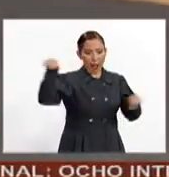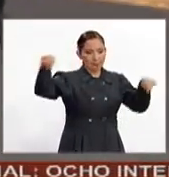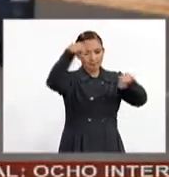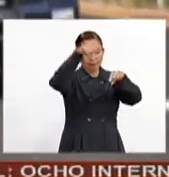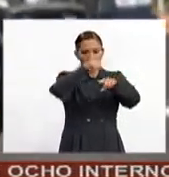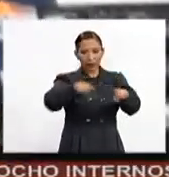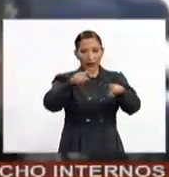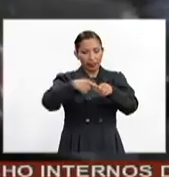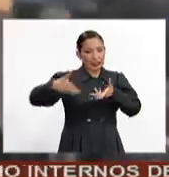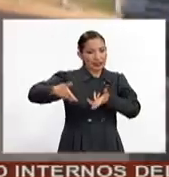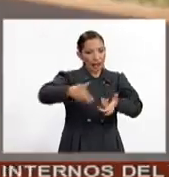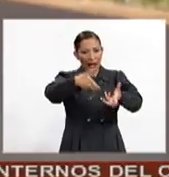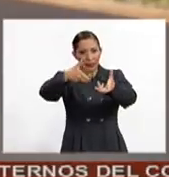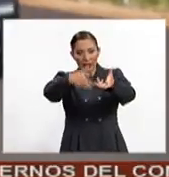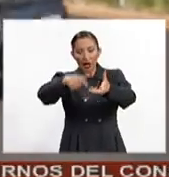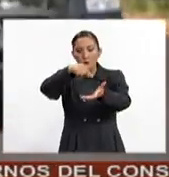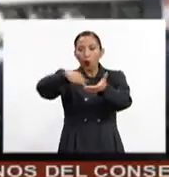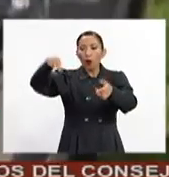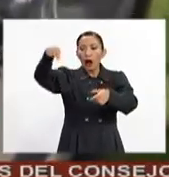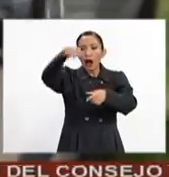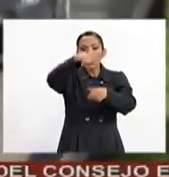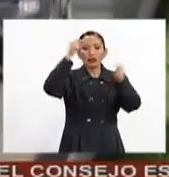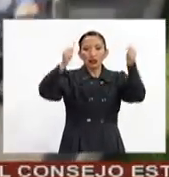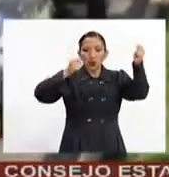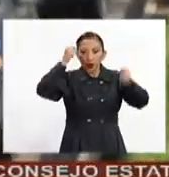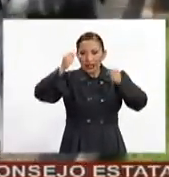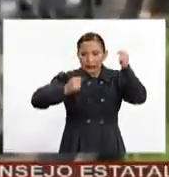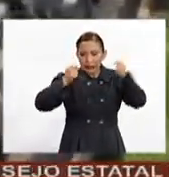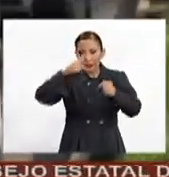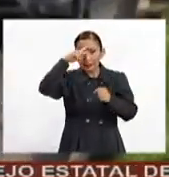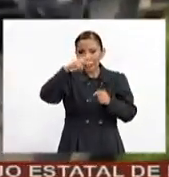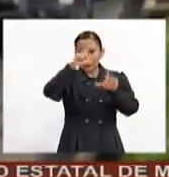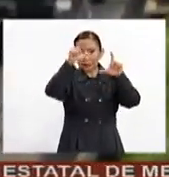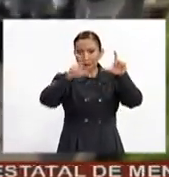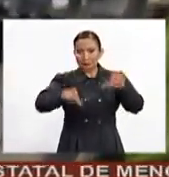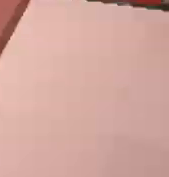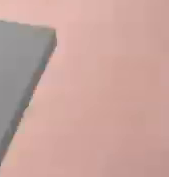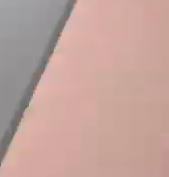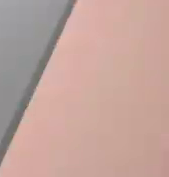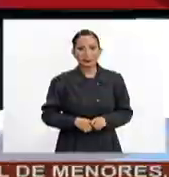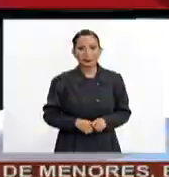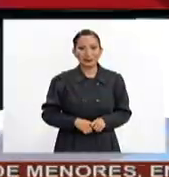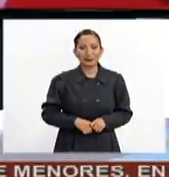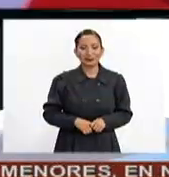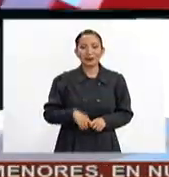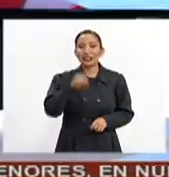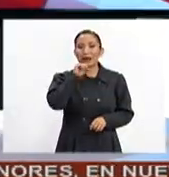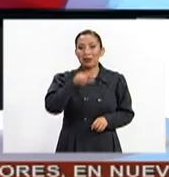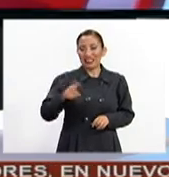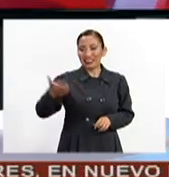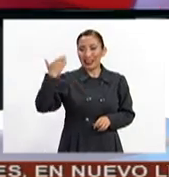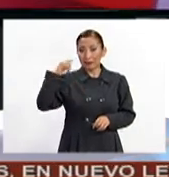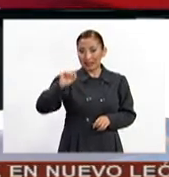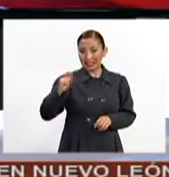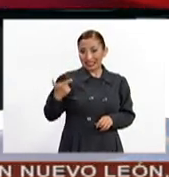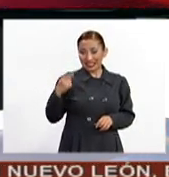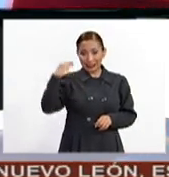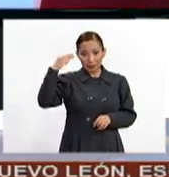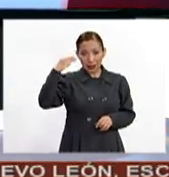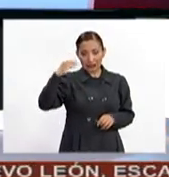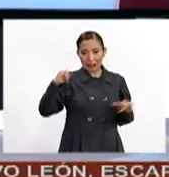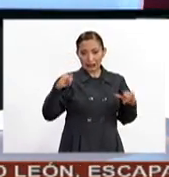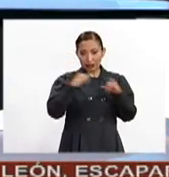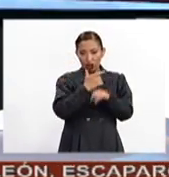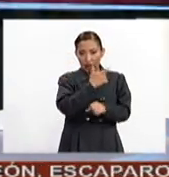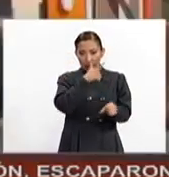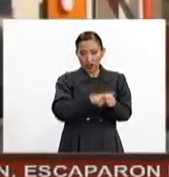en las principales carreteras y puntos turísticos del país. También desde el pasado 27 de marzo, el